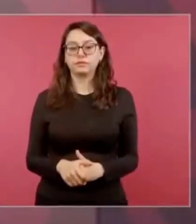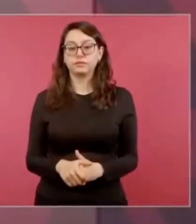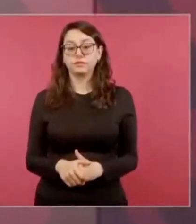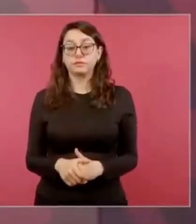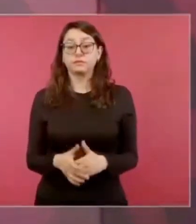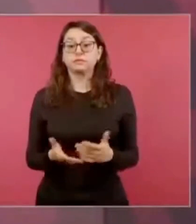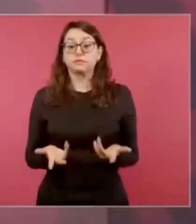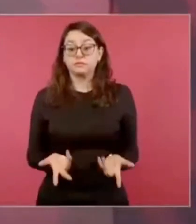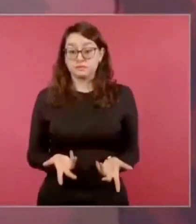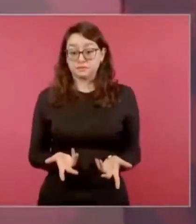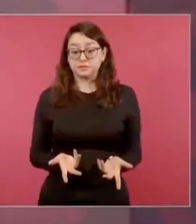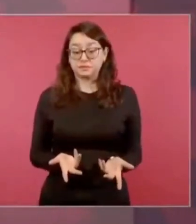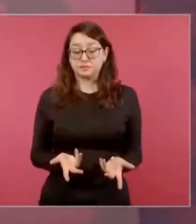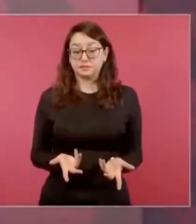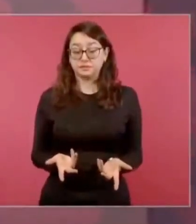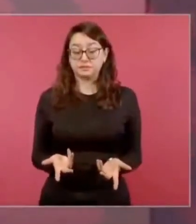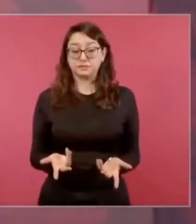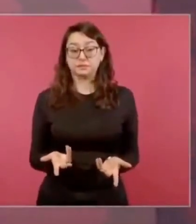estas operaciones,